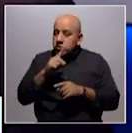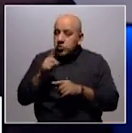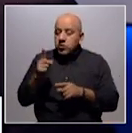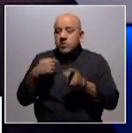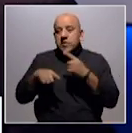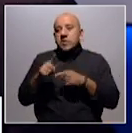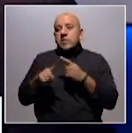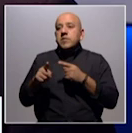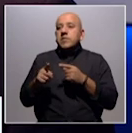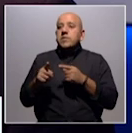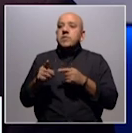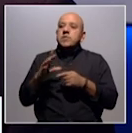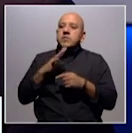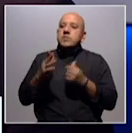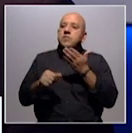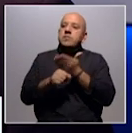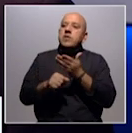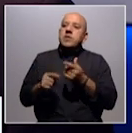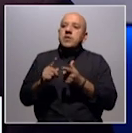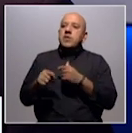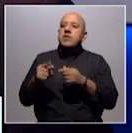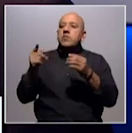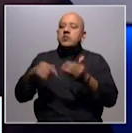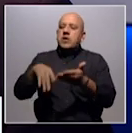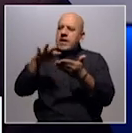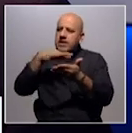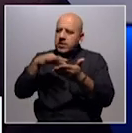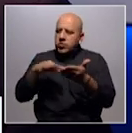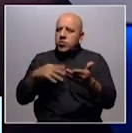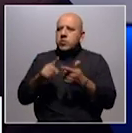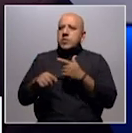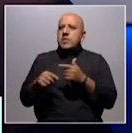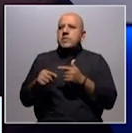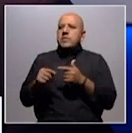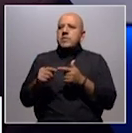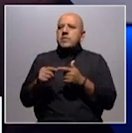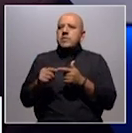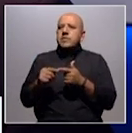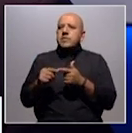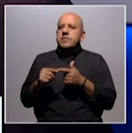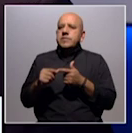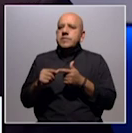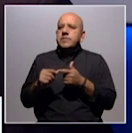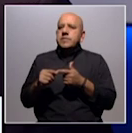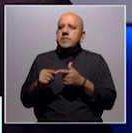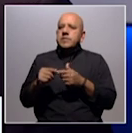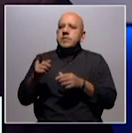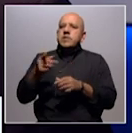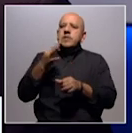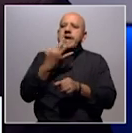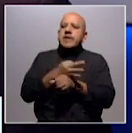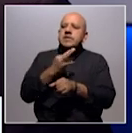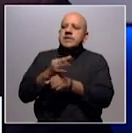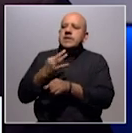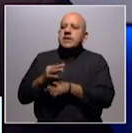escena exige mucho compromiso mucha lectura mucha actualización enseñar es cada vez más